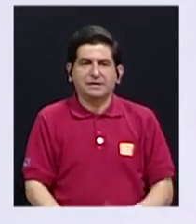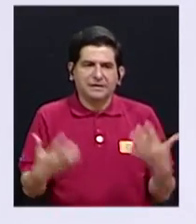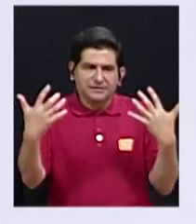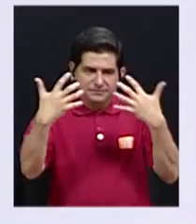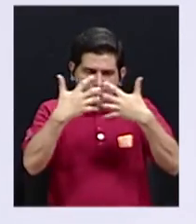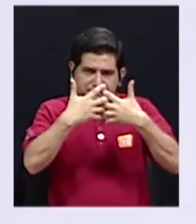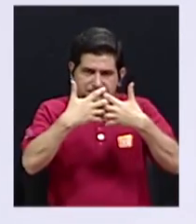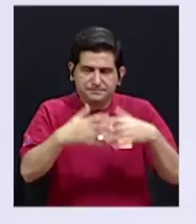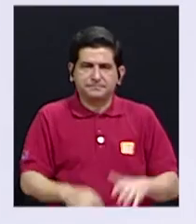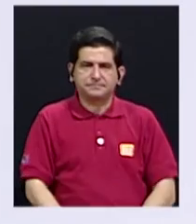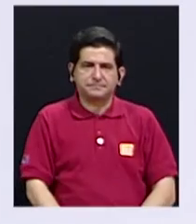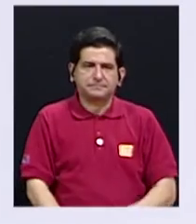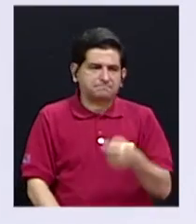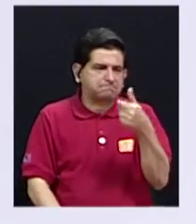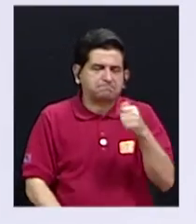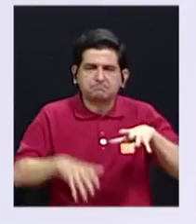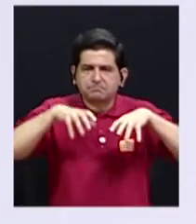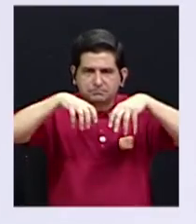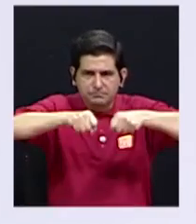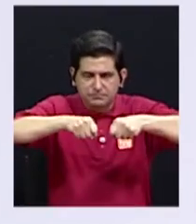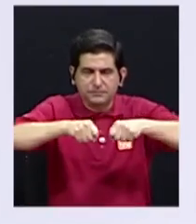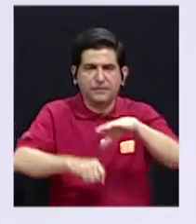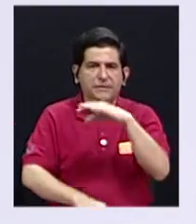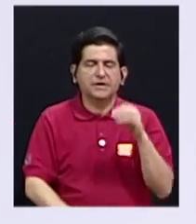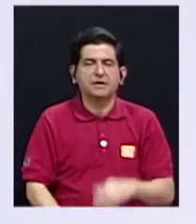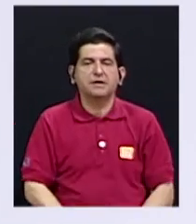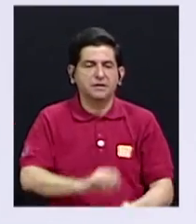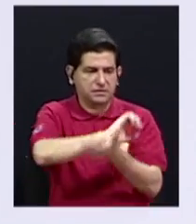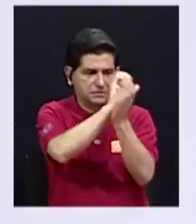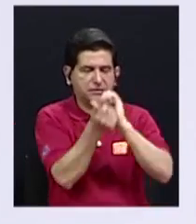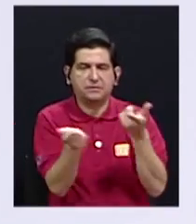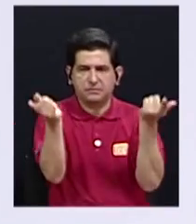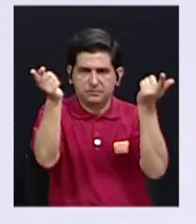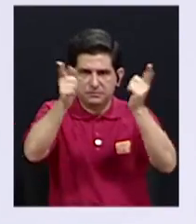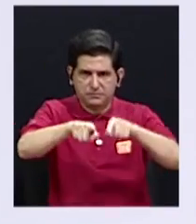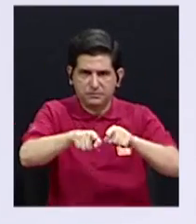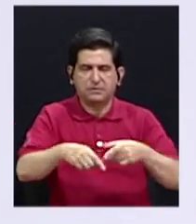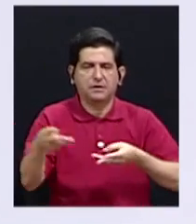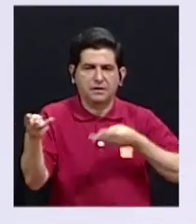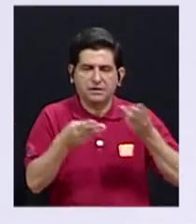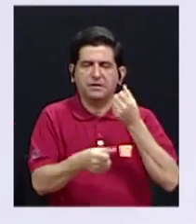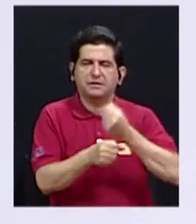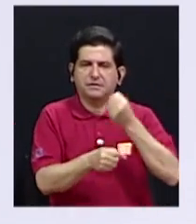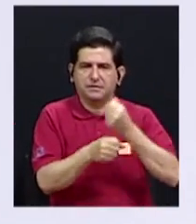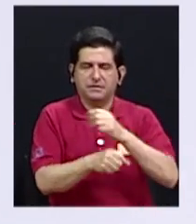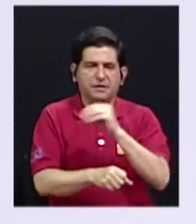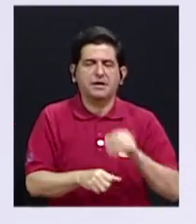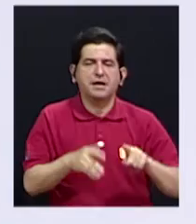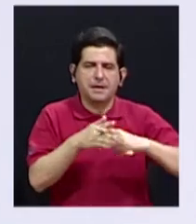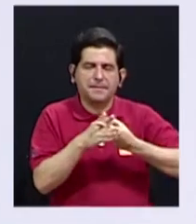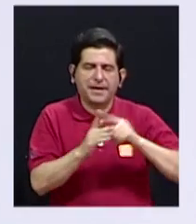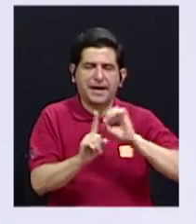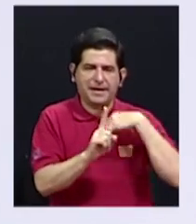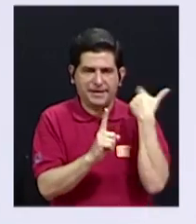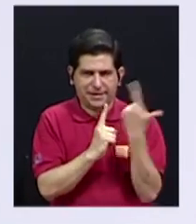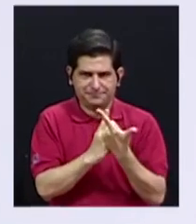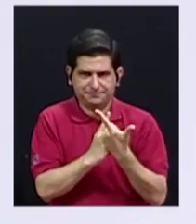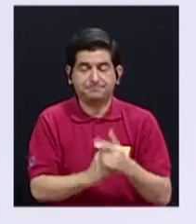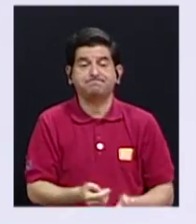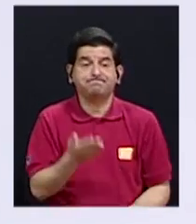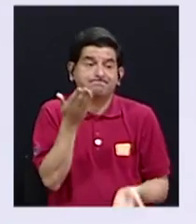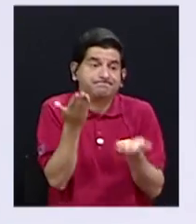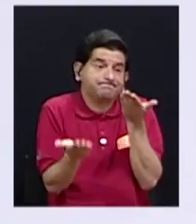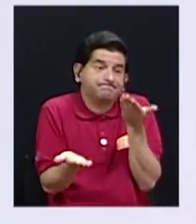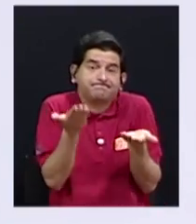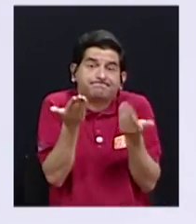mezcla de la poca graduación con los cambios que se dan en el mercado laboral y en la mecánica social entonces de repente